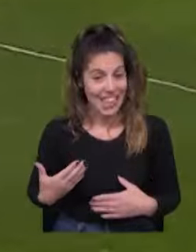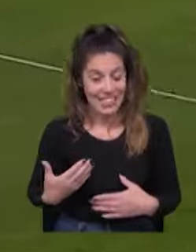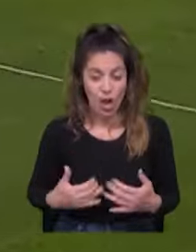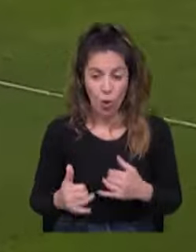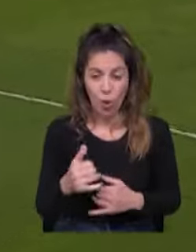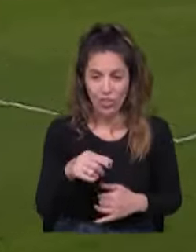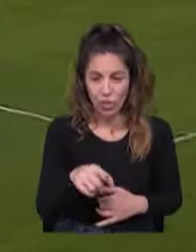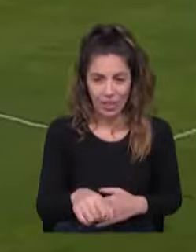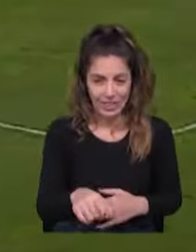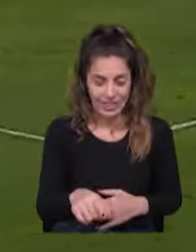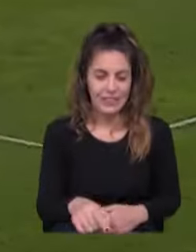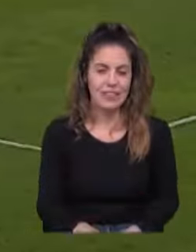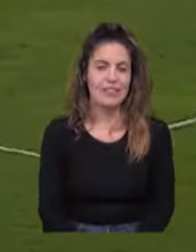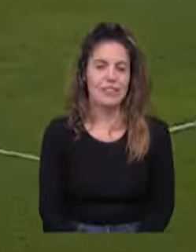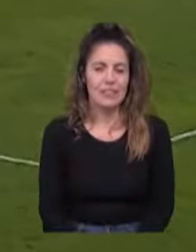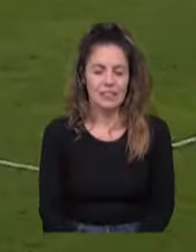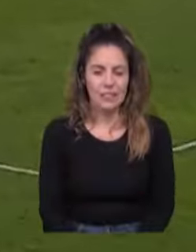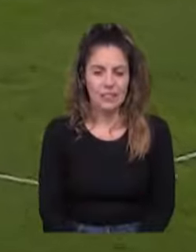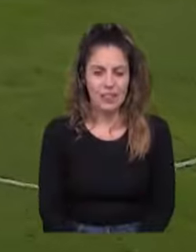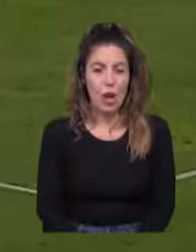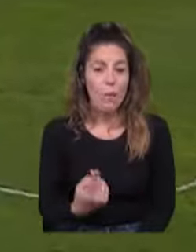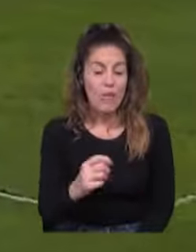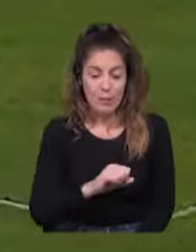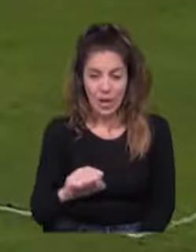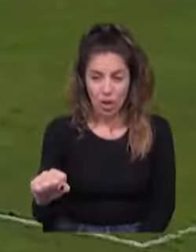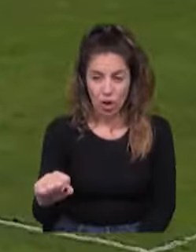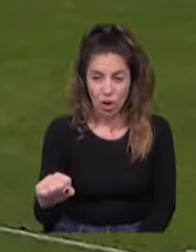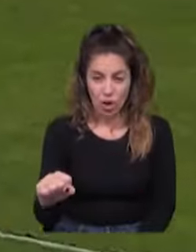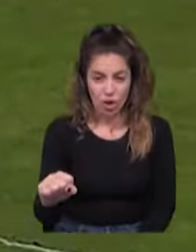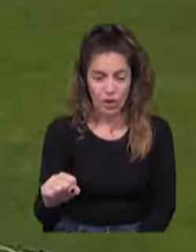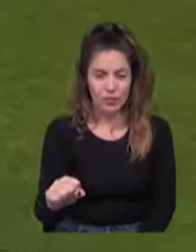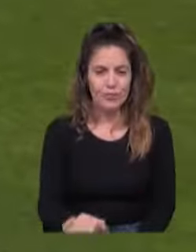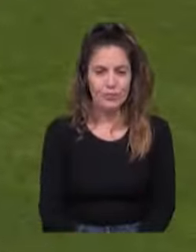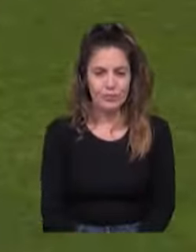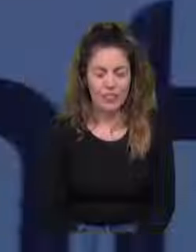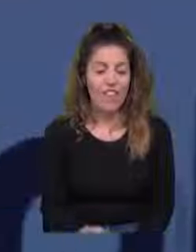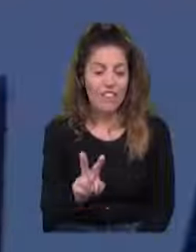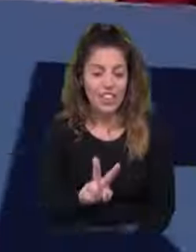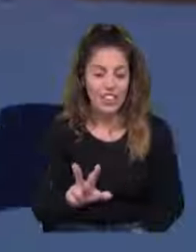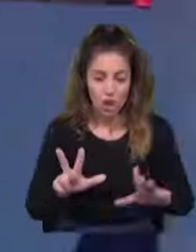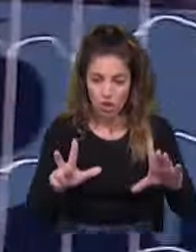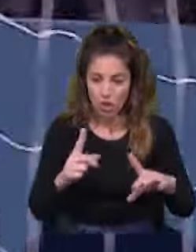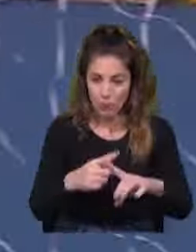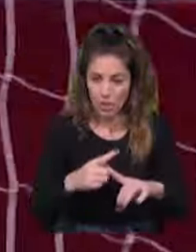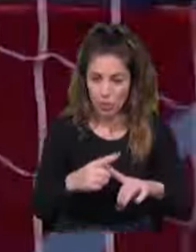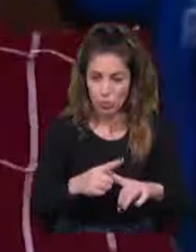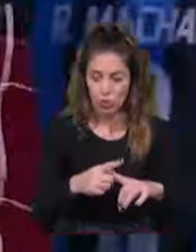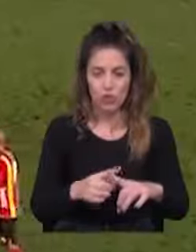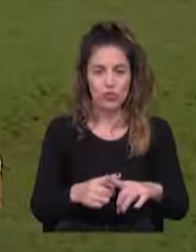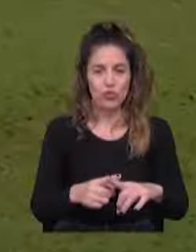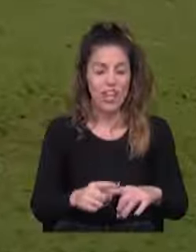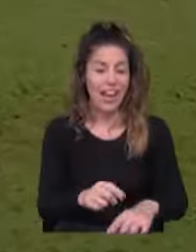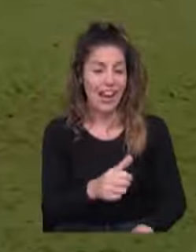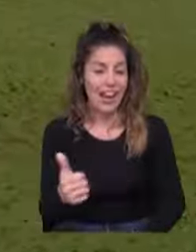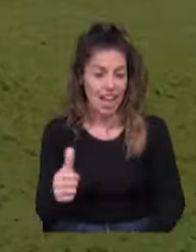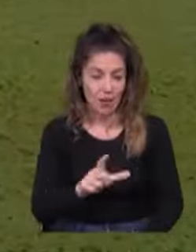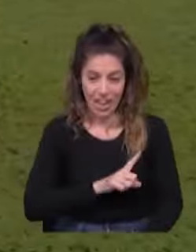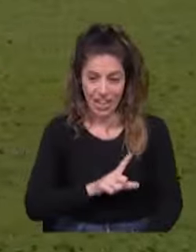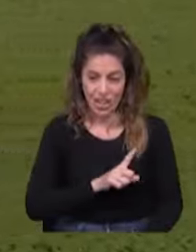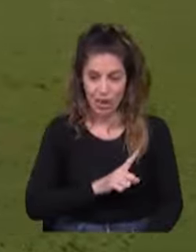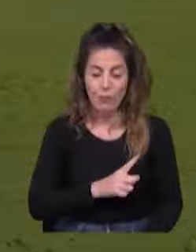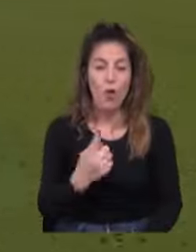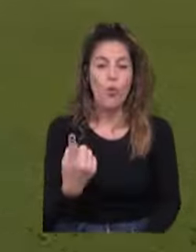su casa elanco la cuenta para el campe uruguayo vigente a los 28 minutos ganaba por